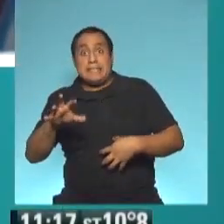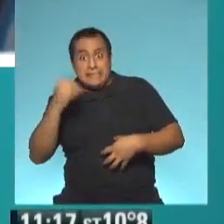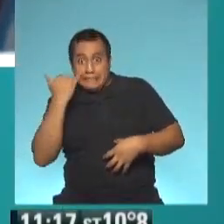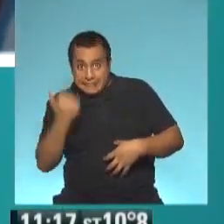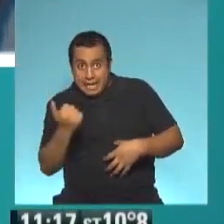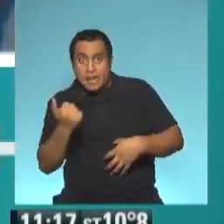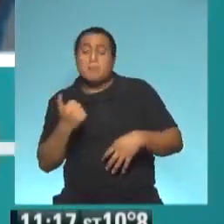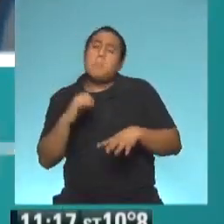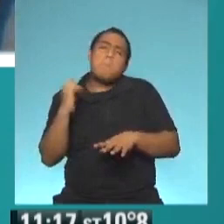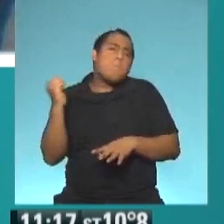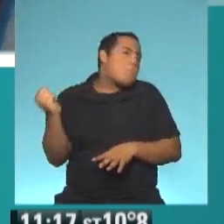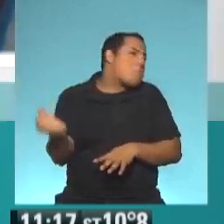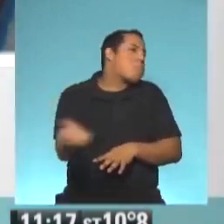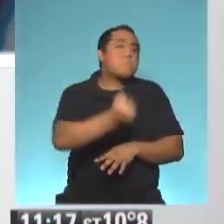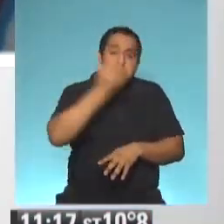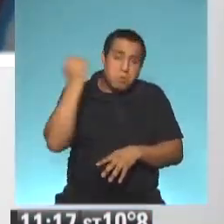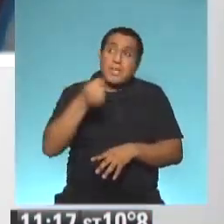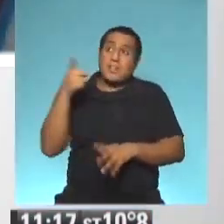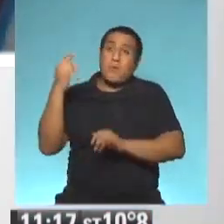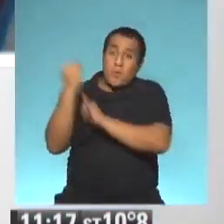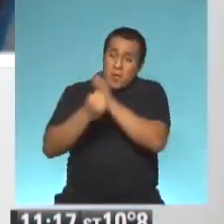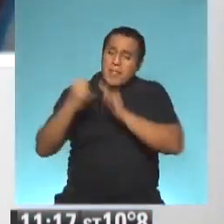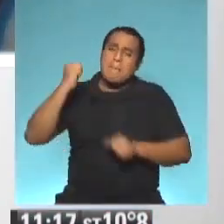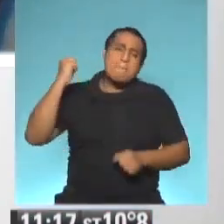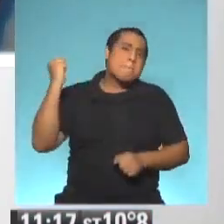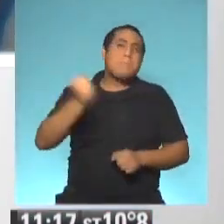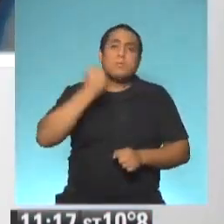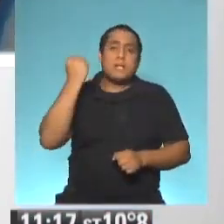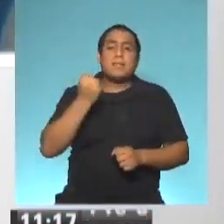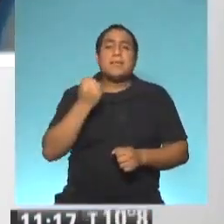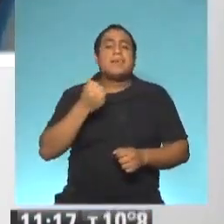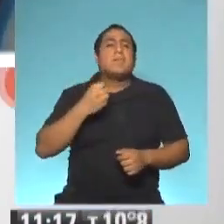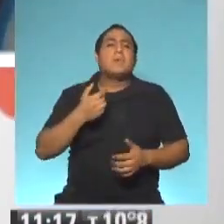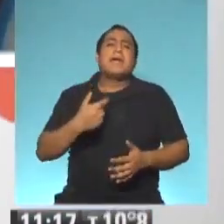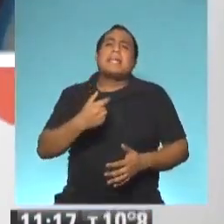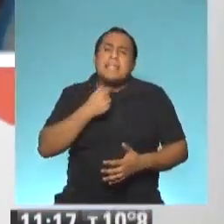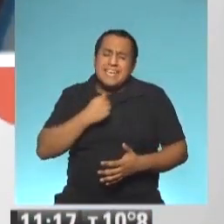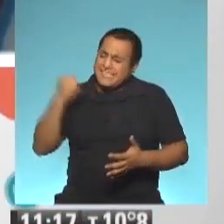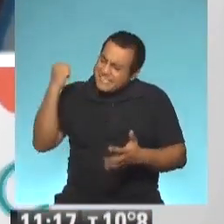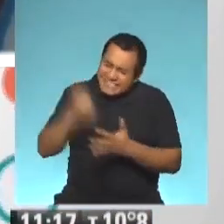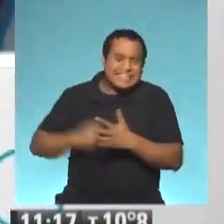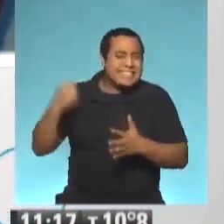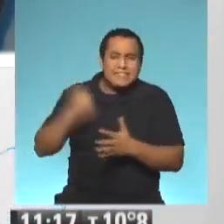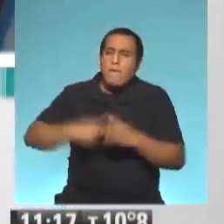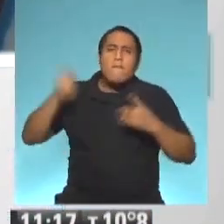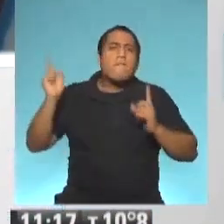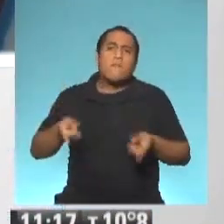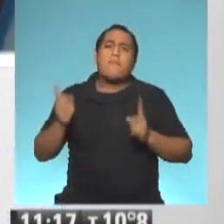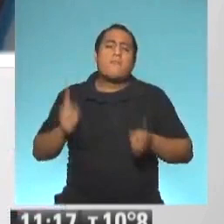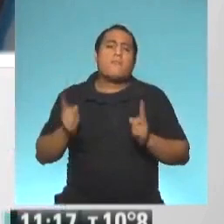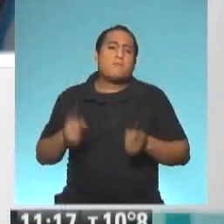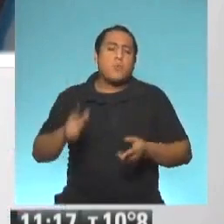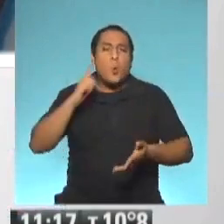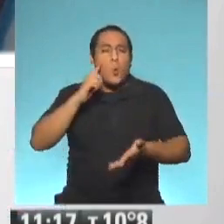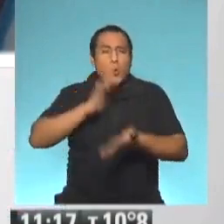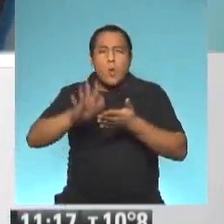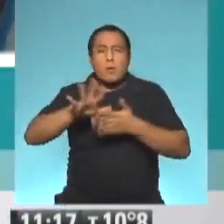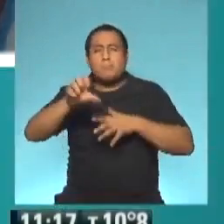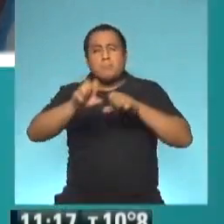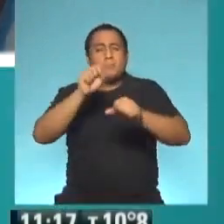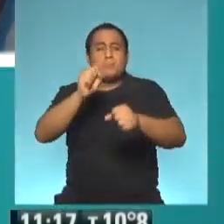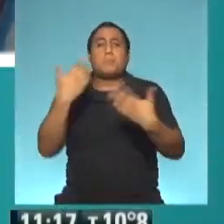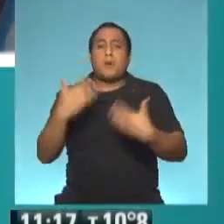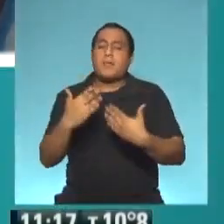es muy importante, porque se trata justamente de eso, de tener ganas de seguir adelante y de proponerse nuevos horizontes.